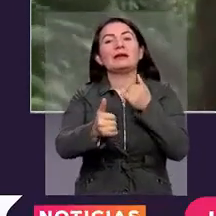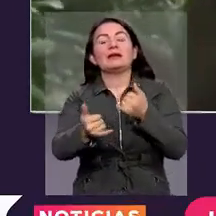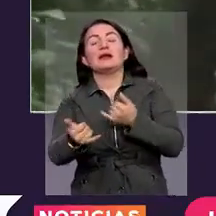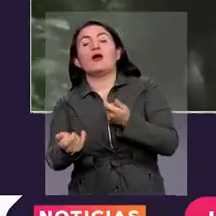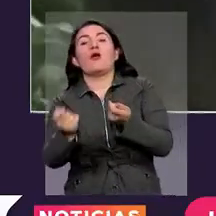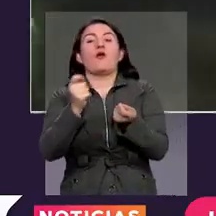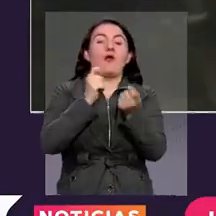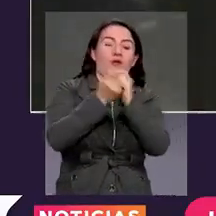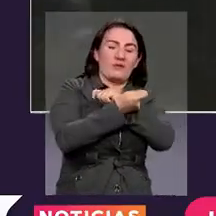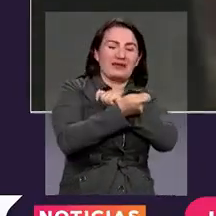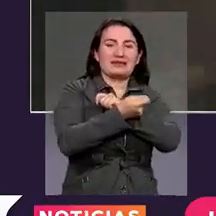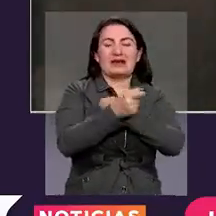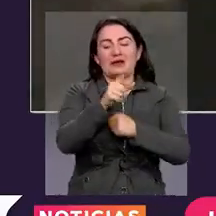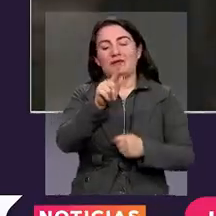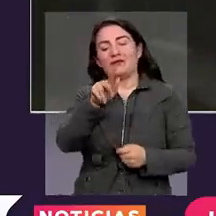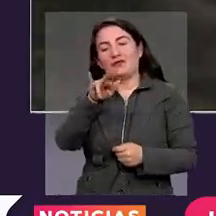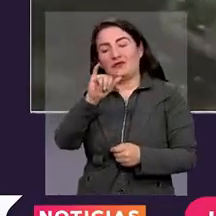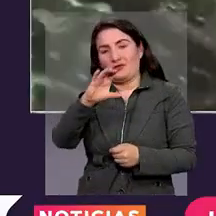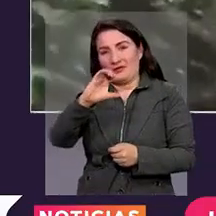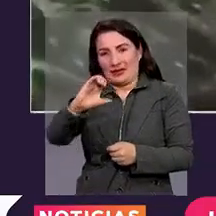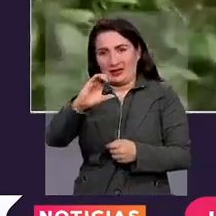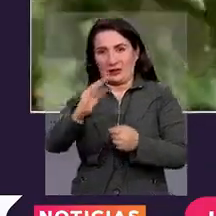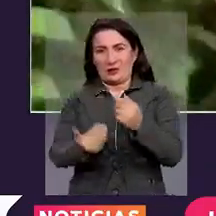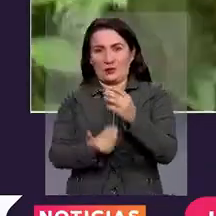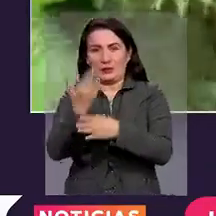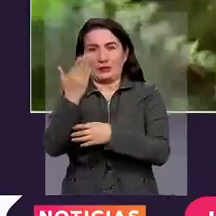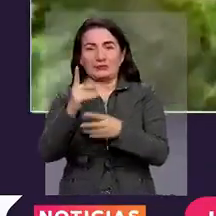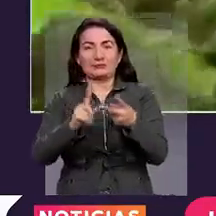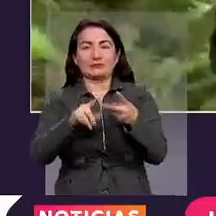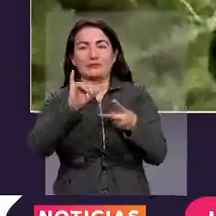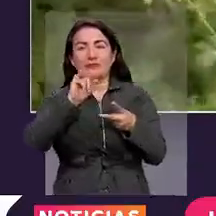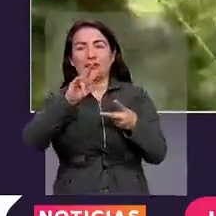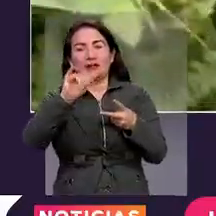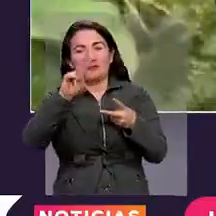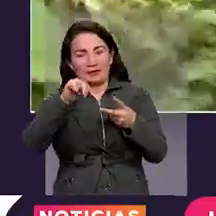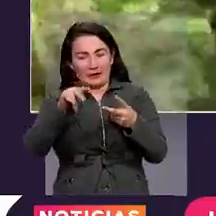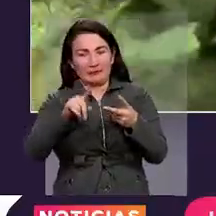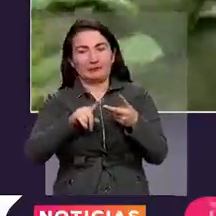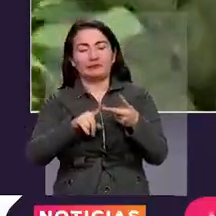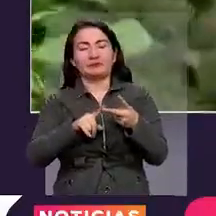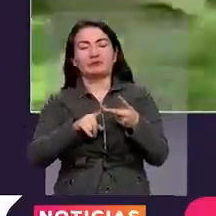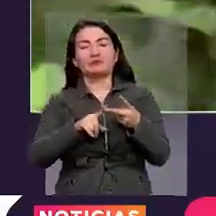refundación de las FARC a través de la Nueva Marquetalia. Iván Márquez era